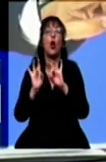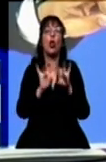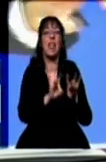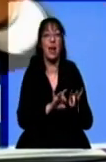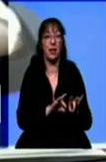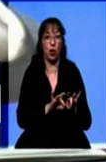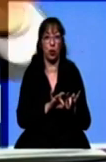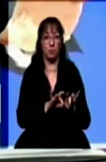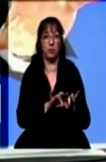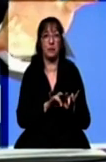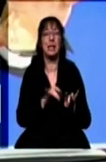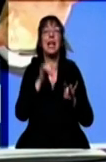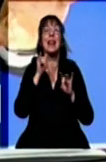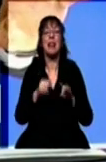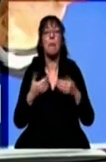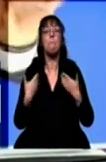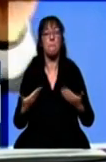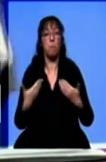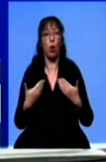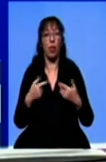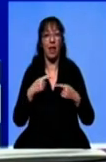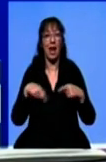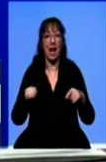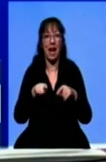para tener la capacidad